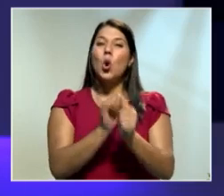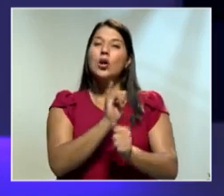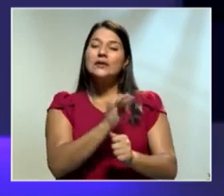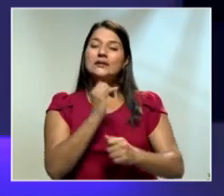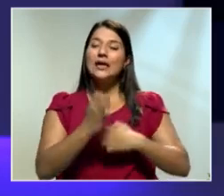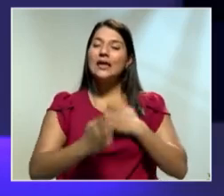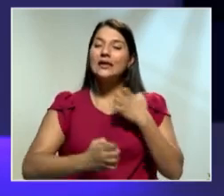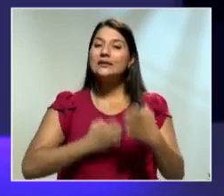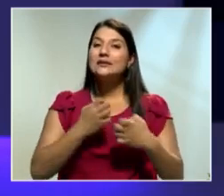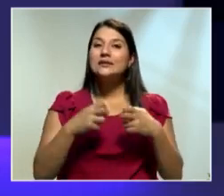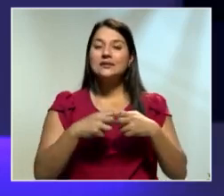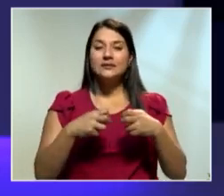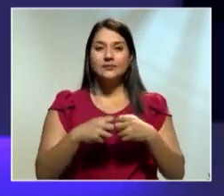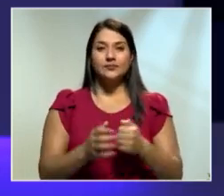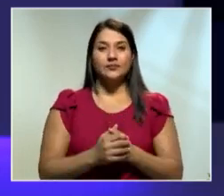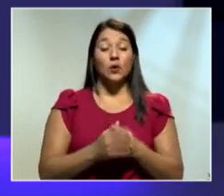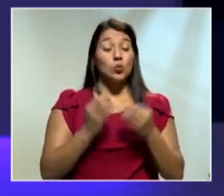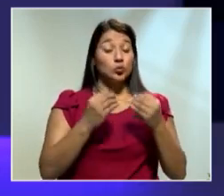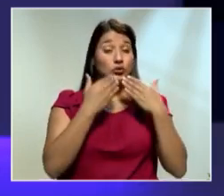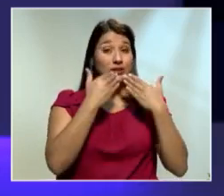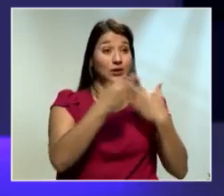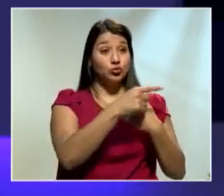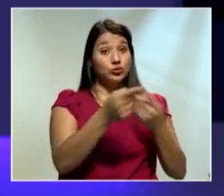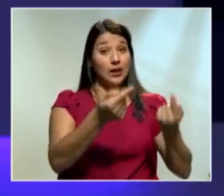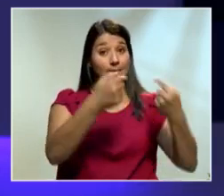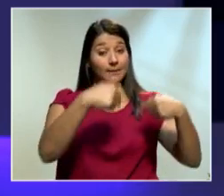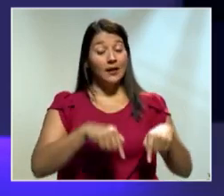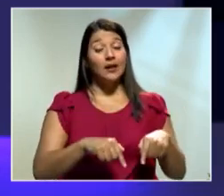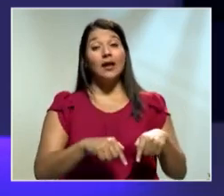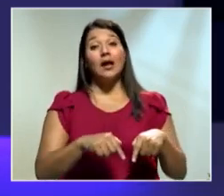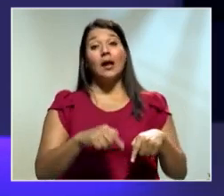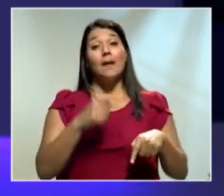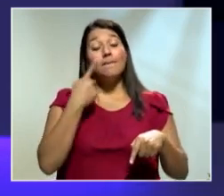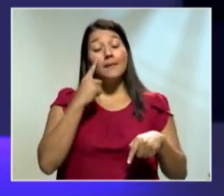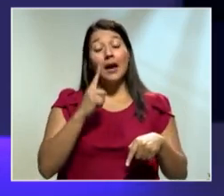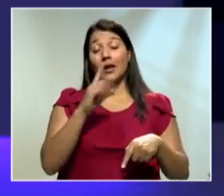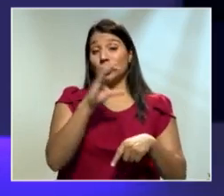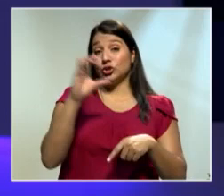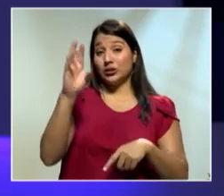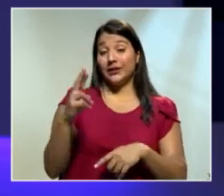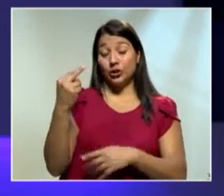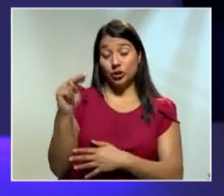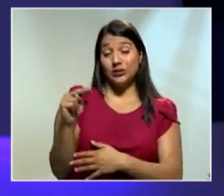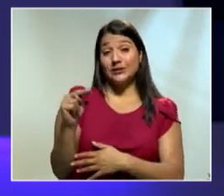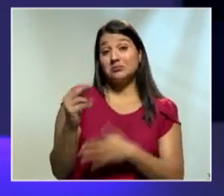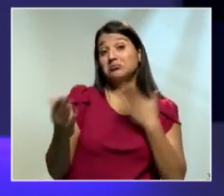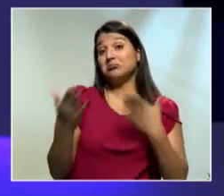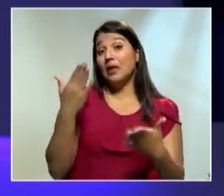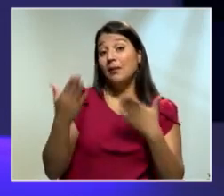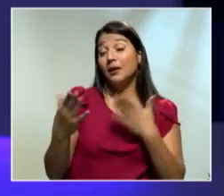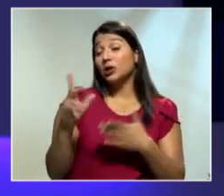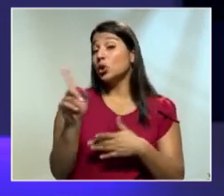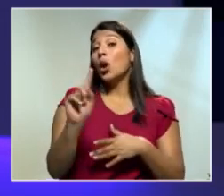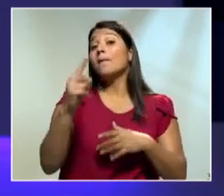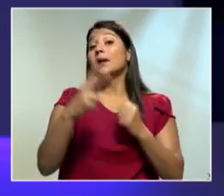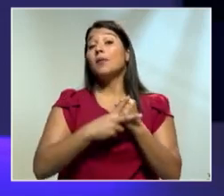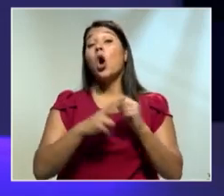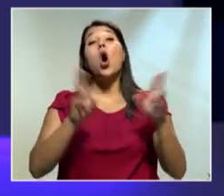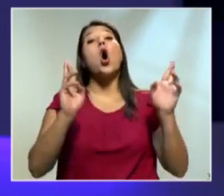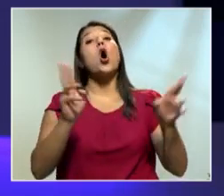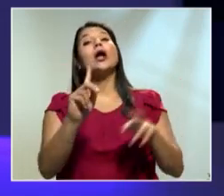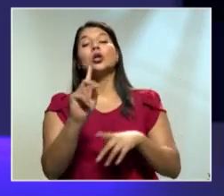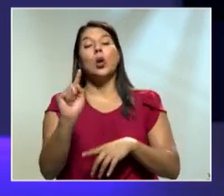con este norte. Te agradezco que hayas venido al set de Costa Rica Noticias. A lo mejor no es la primera, espero que no